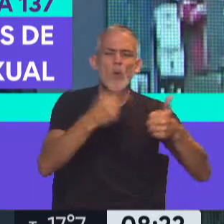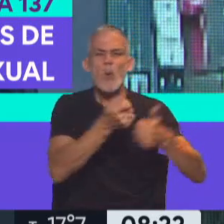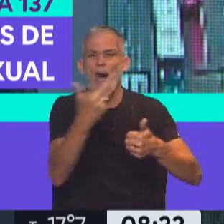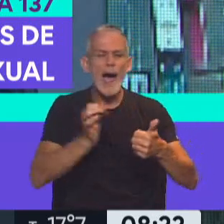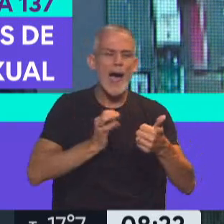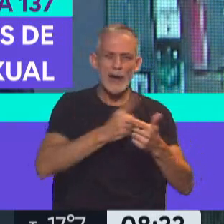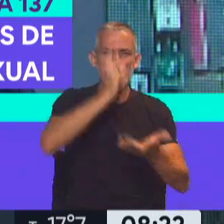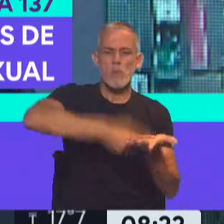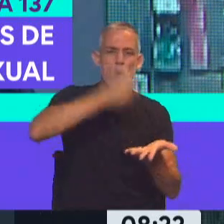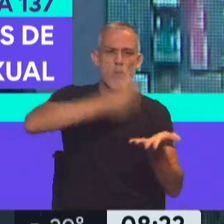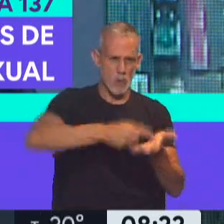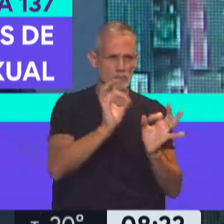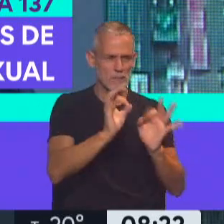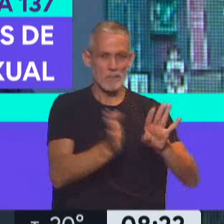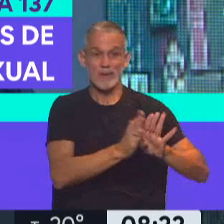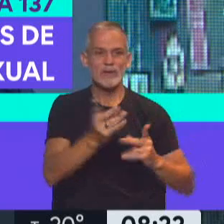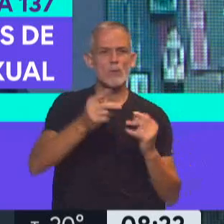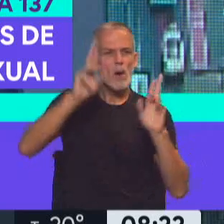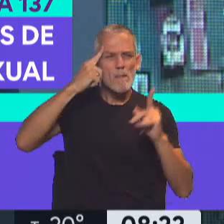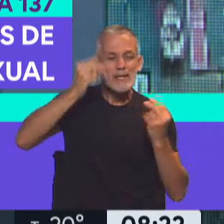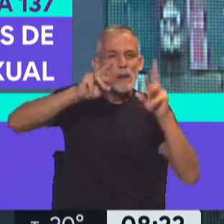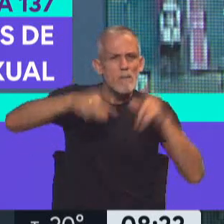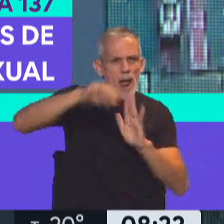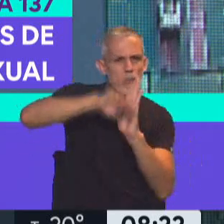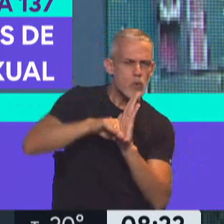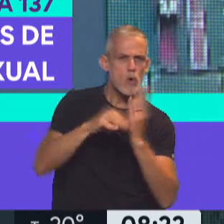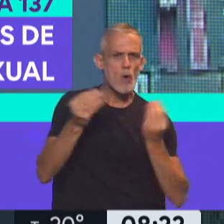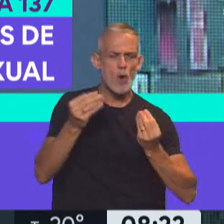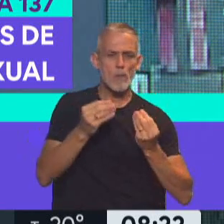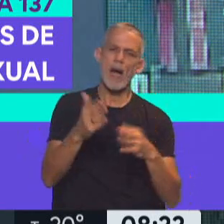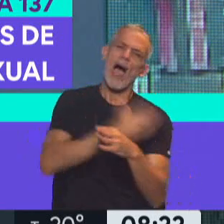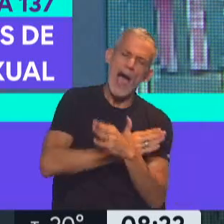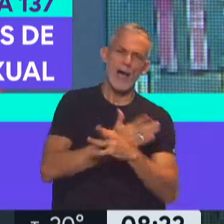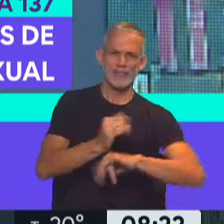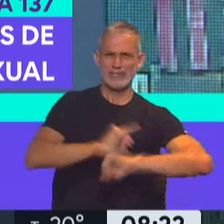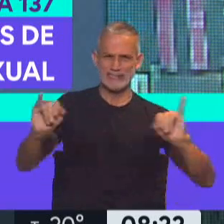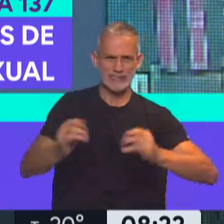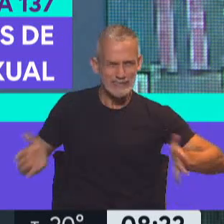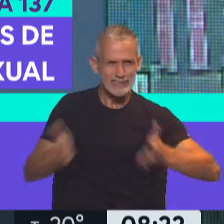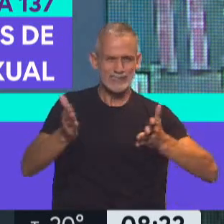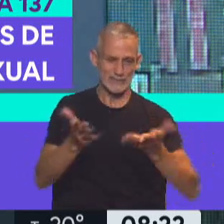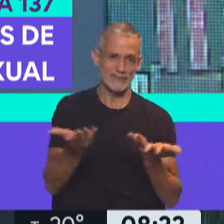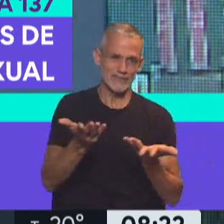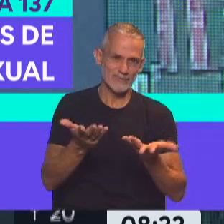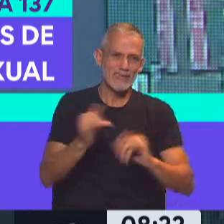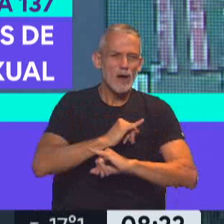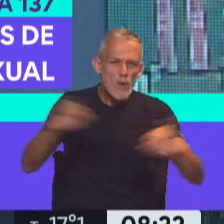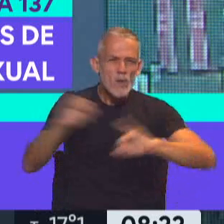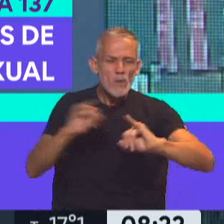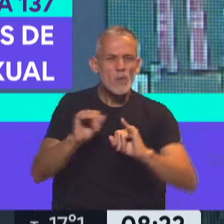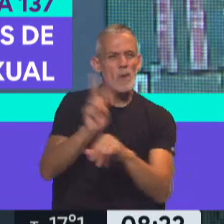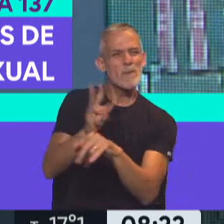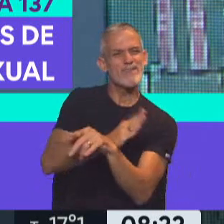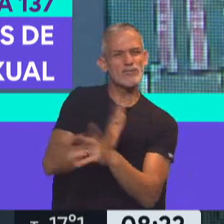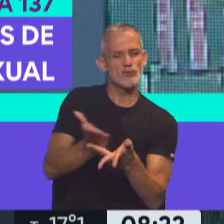Digo, pensar sobre todo políticas que empiecen a llegar antes, digo, que muchas veces estamos llegando antes, que eso es importante,